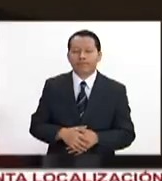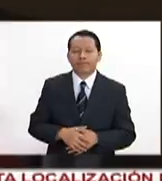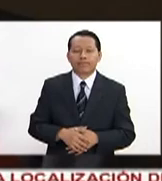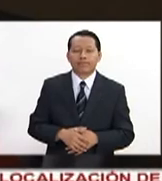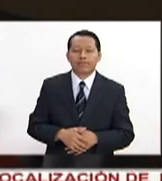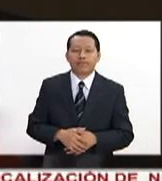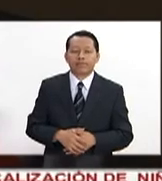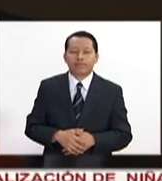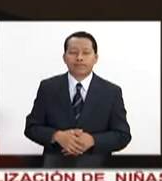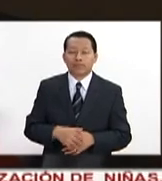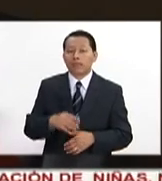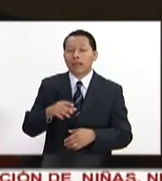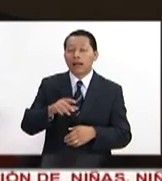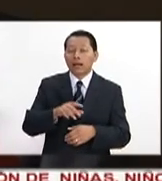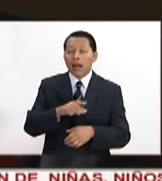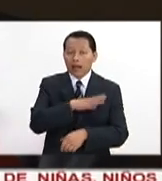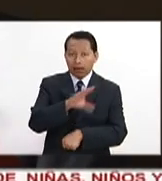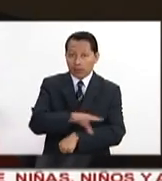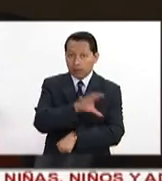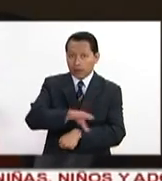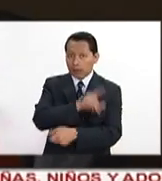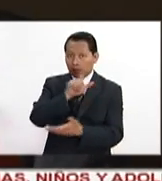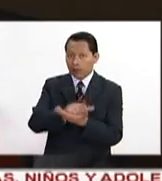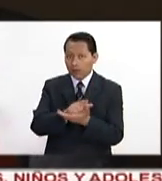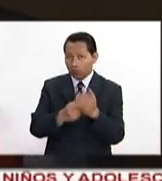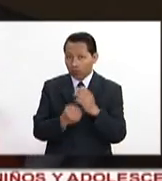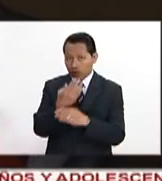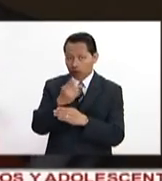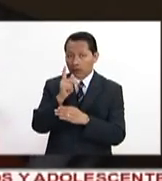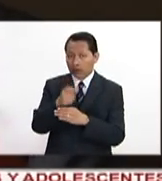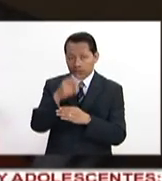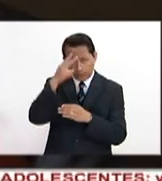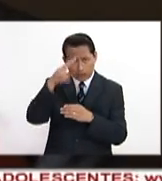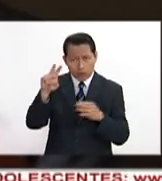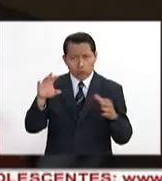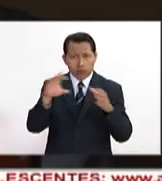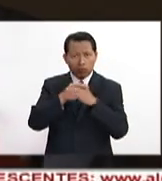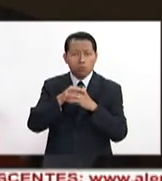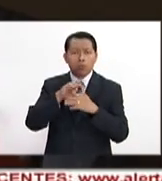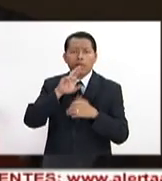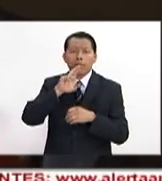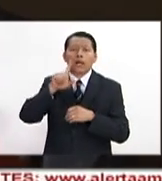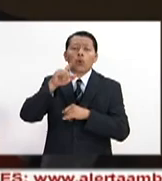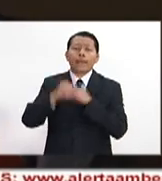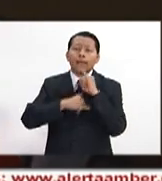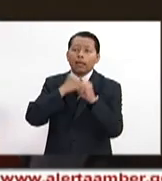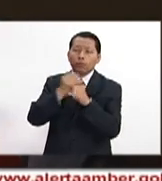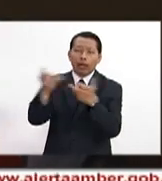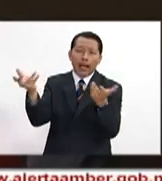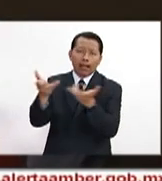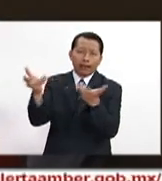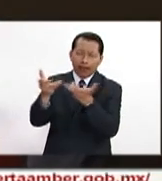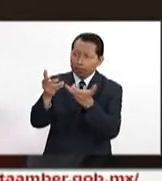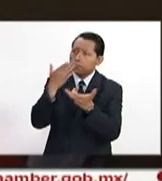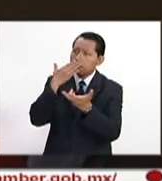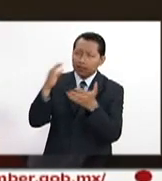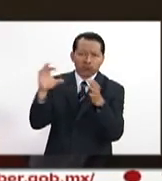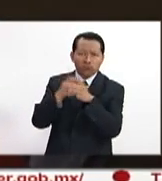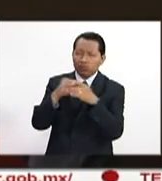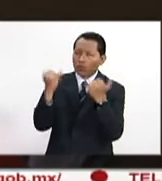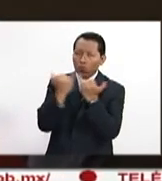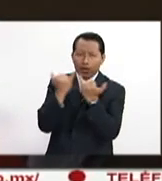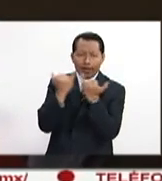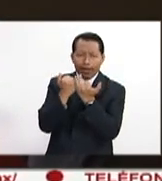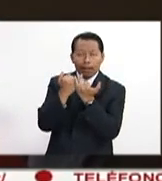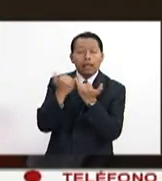La reforma energética le está permitiendo a México alinearse a las mejores prácticas internacionales y prepararse para